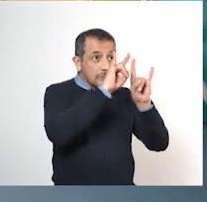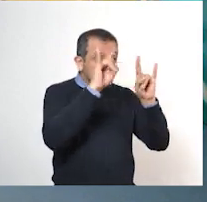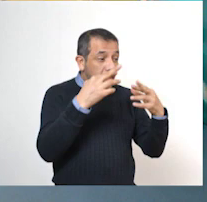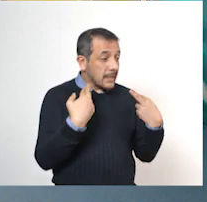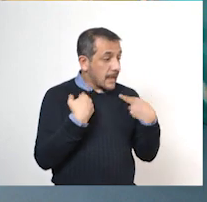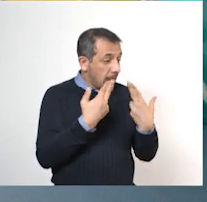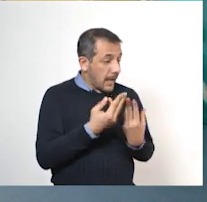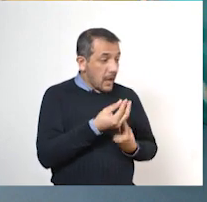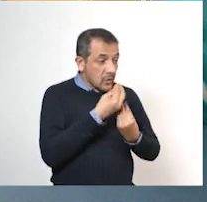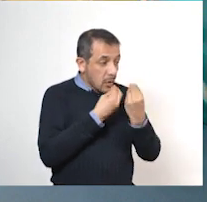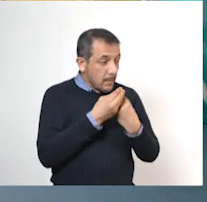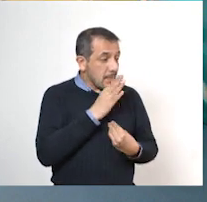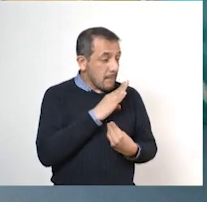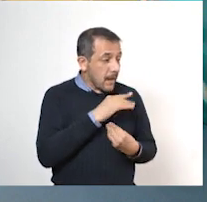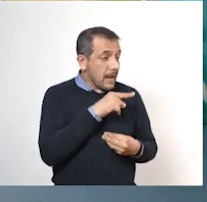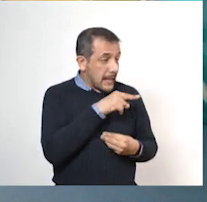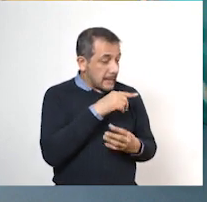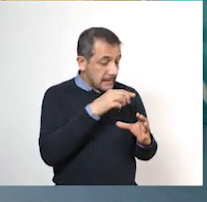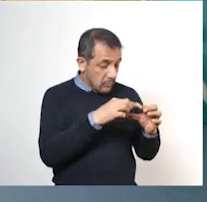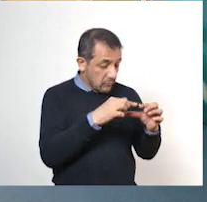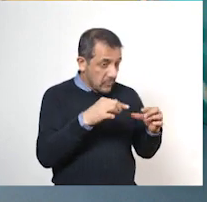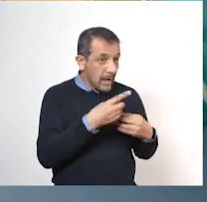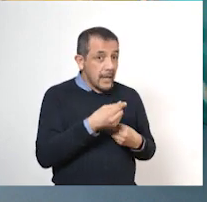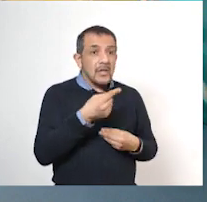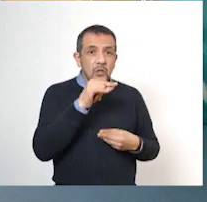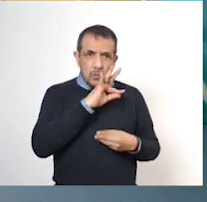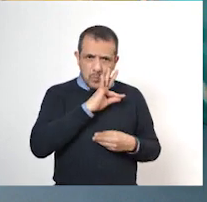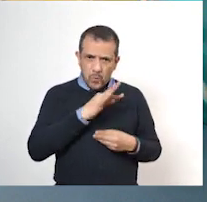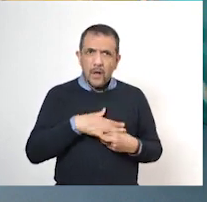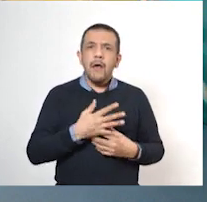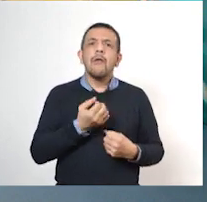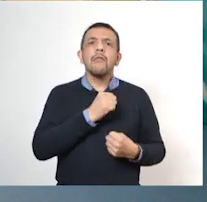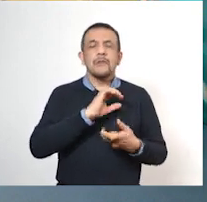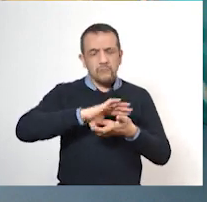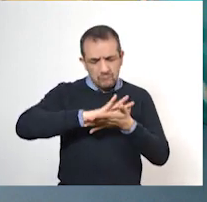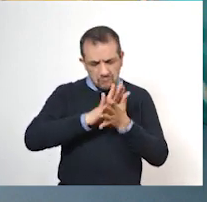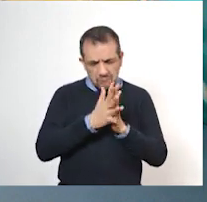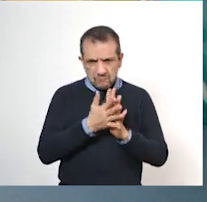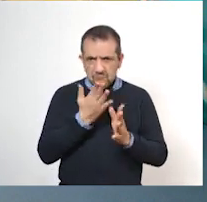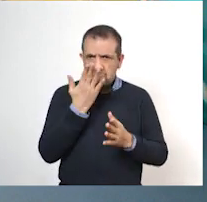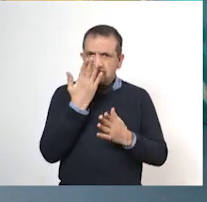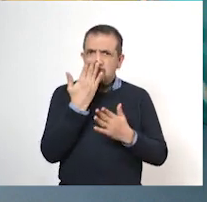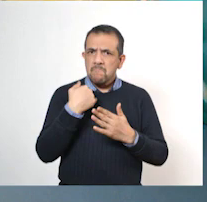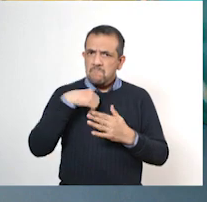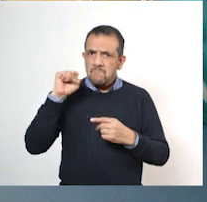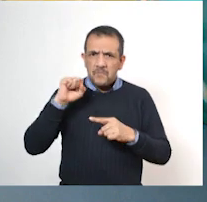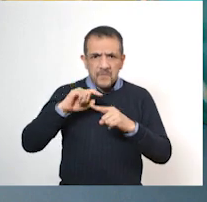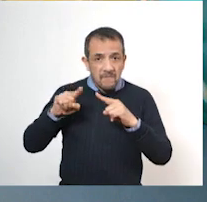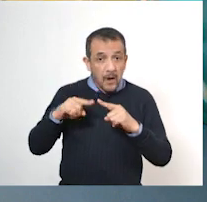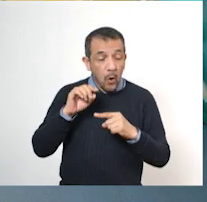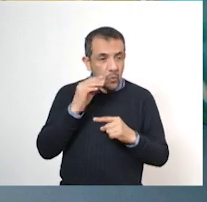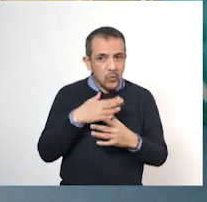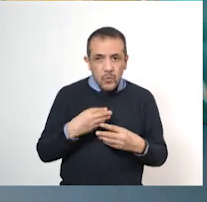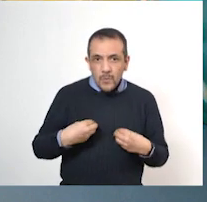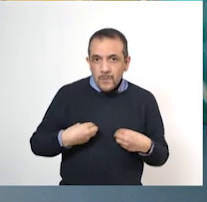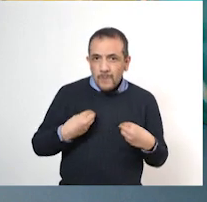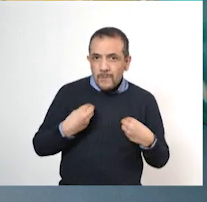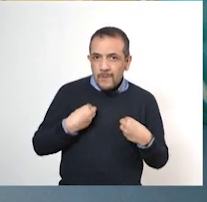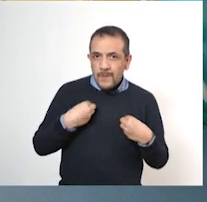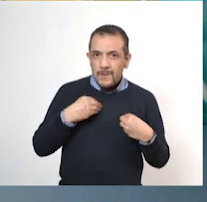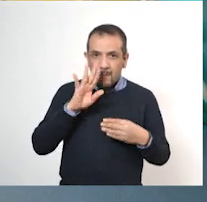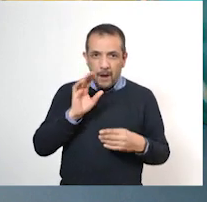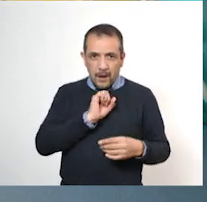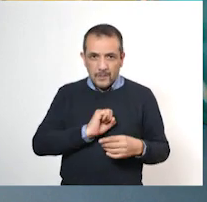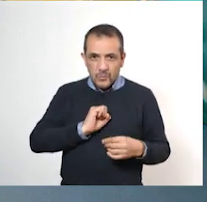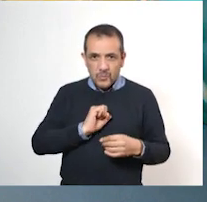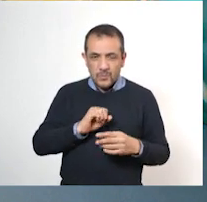insinuación de que el producto permite desarrollar habilidades extraordinarias o vivir aventuras